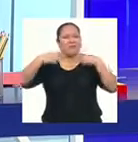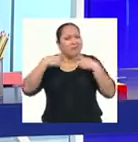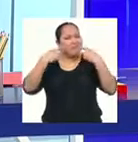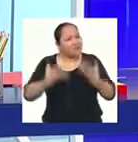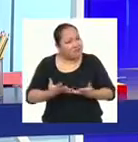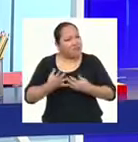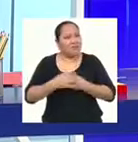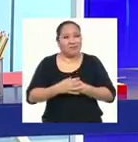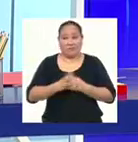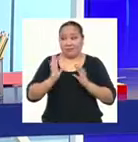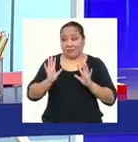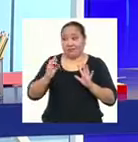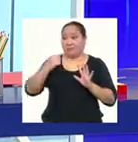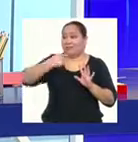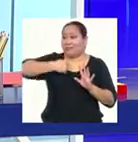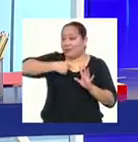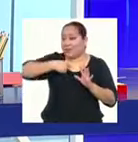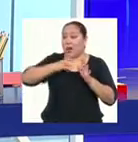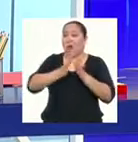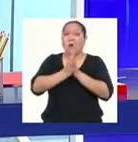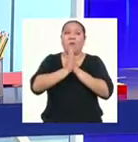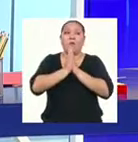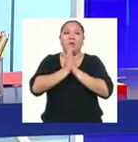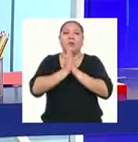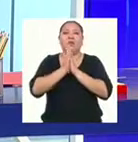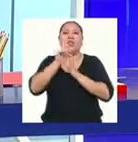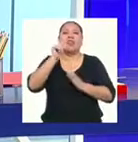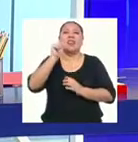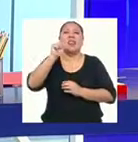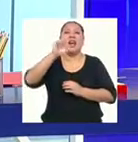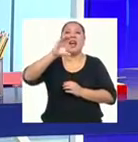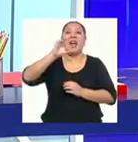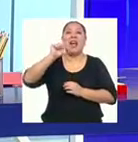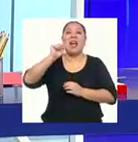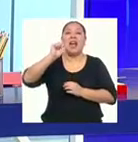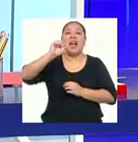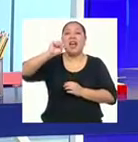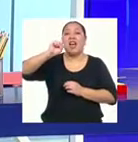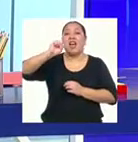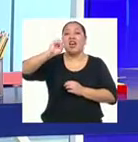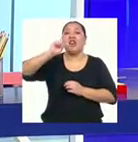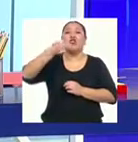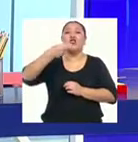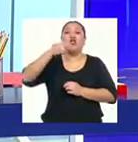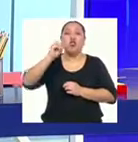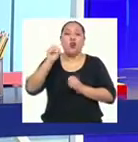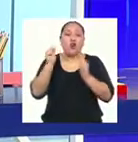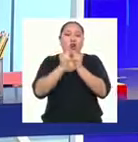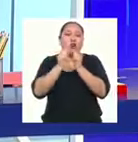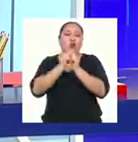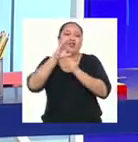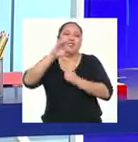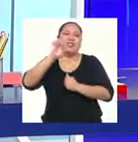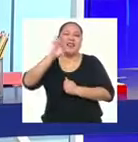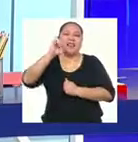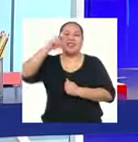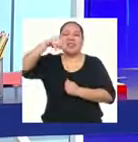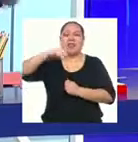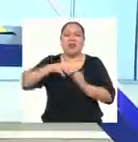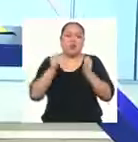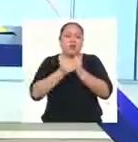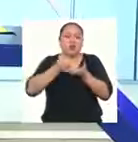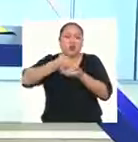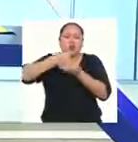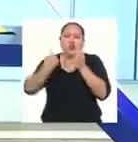permites, yo voy a pedirme un tacacho con cecina más un jugo de kabukabu.